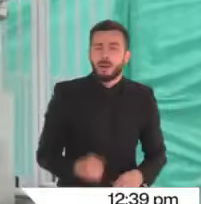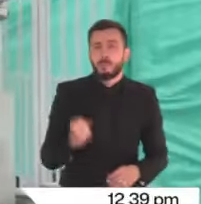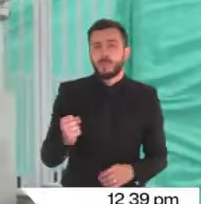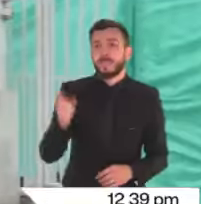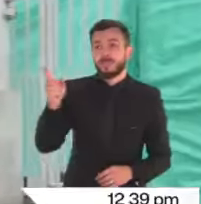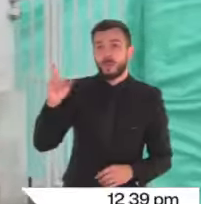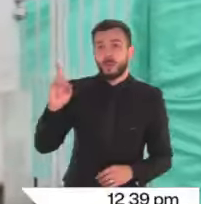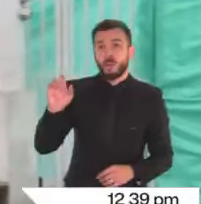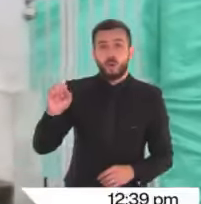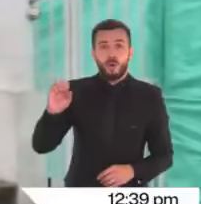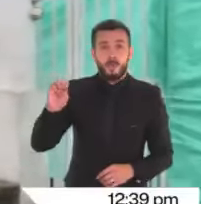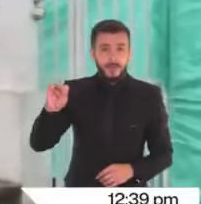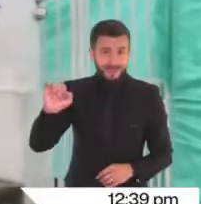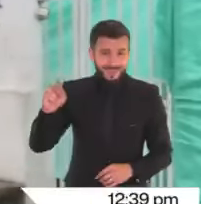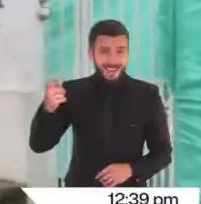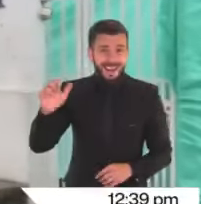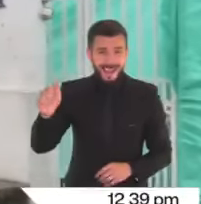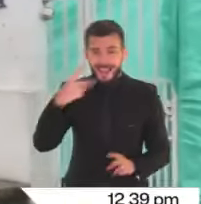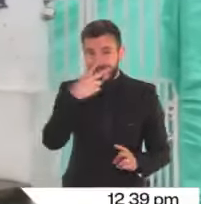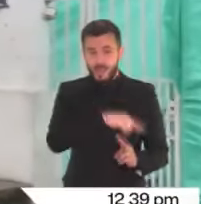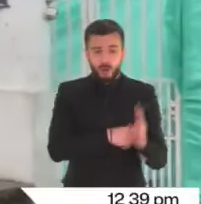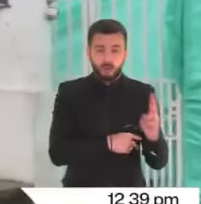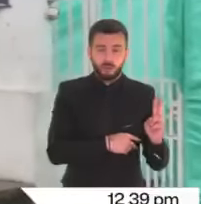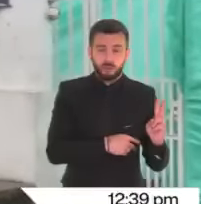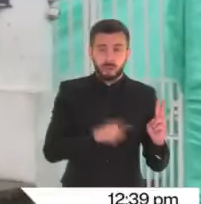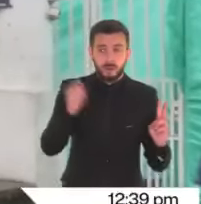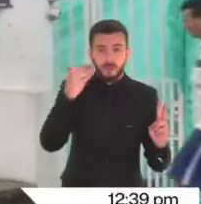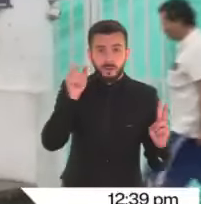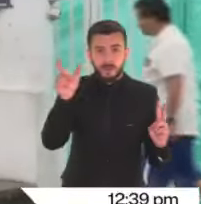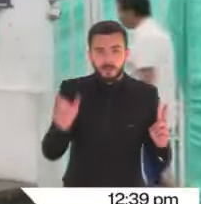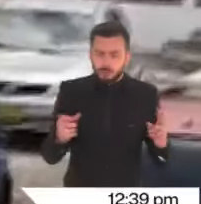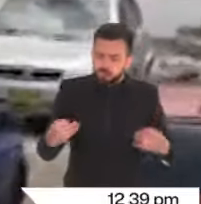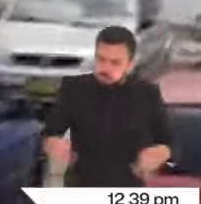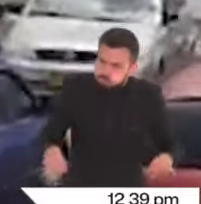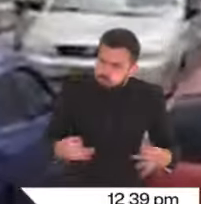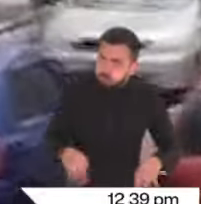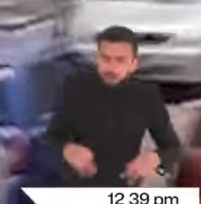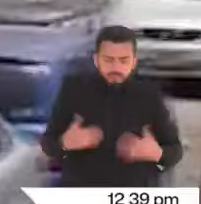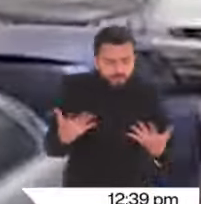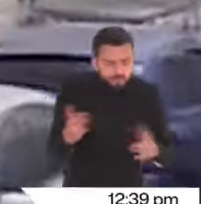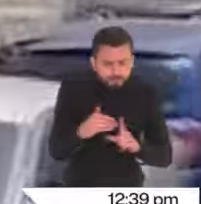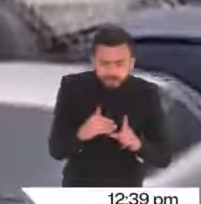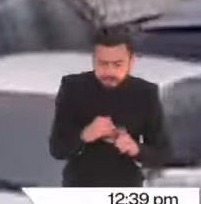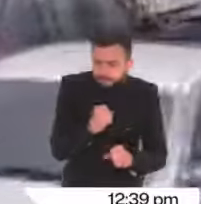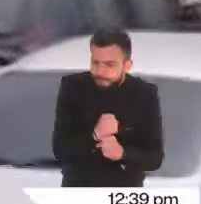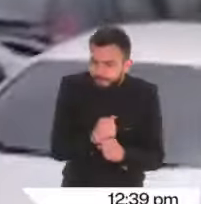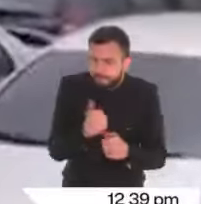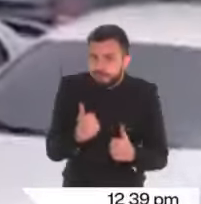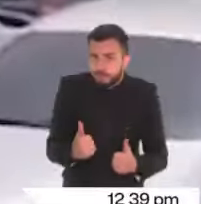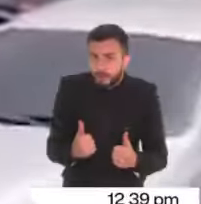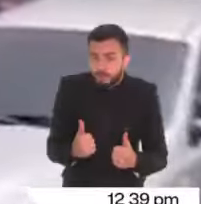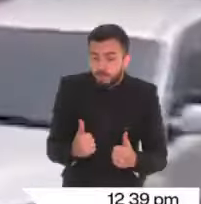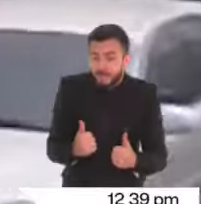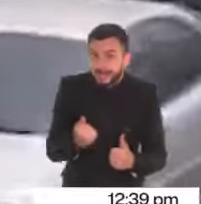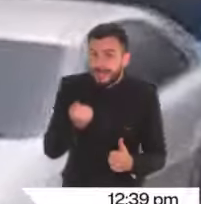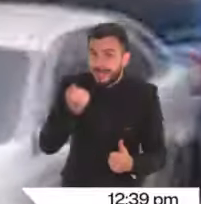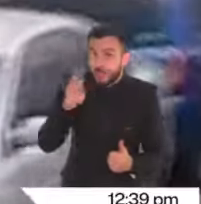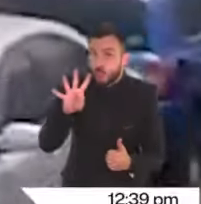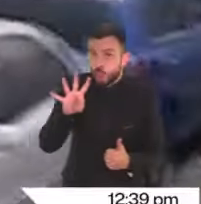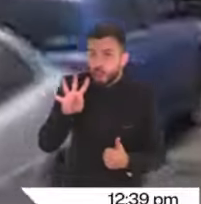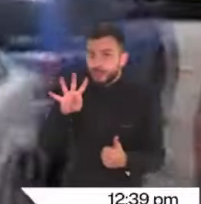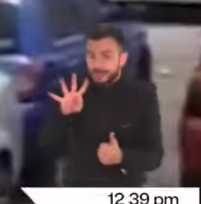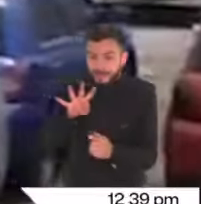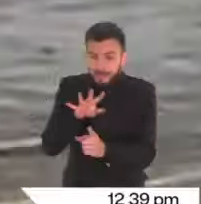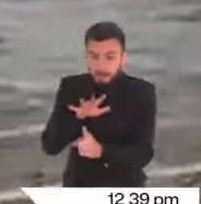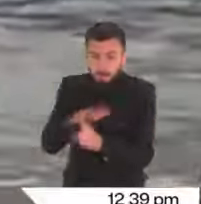doña Dominga Campos, que es una señora muy humilde, trabajadora. 14 heridos, 23 vehículos afectados y varios daños